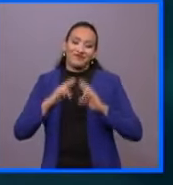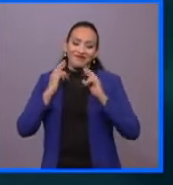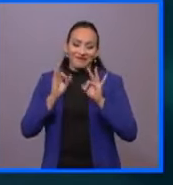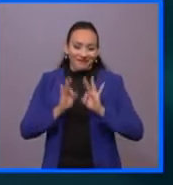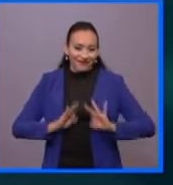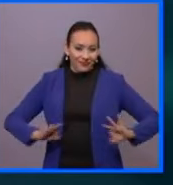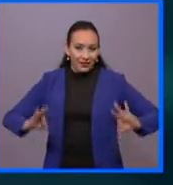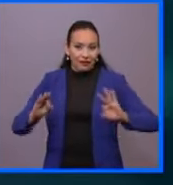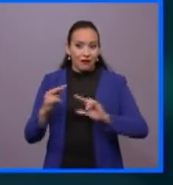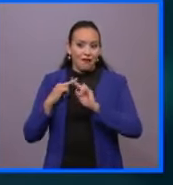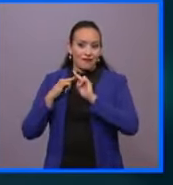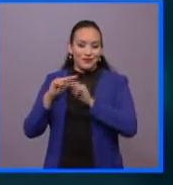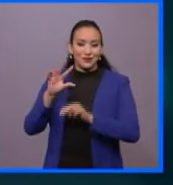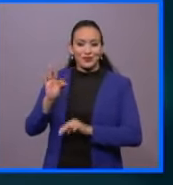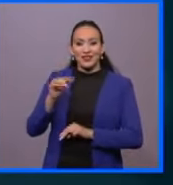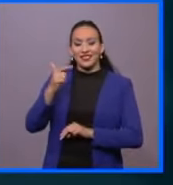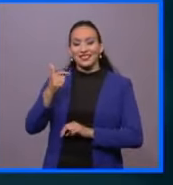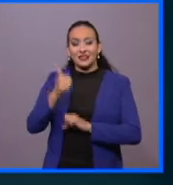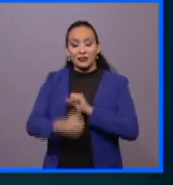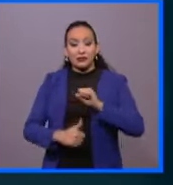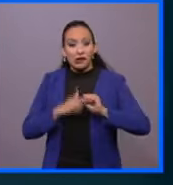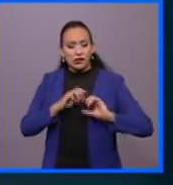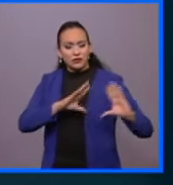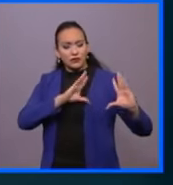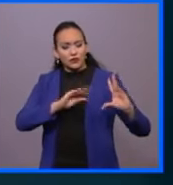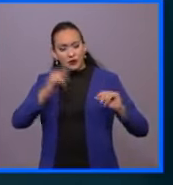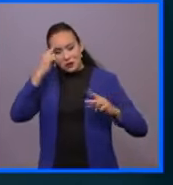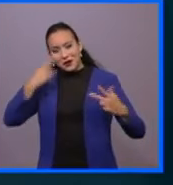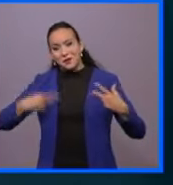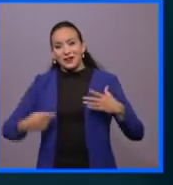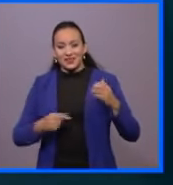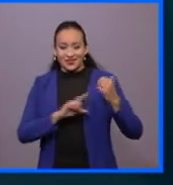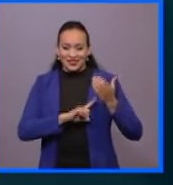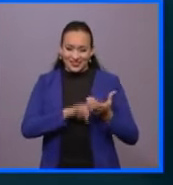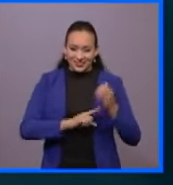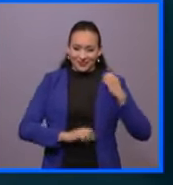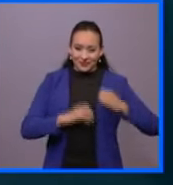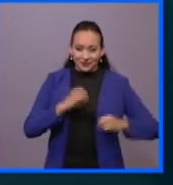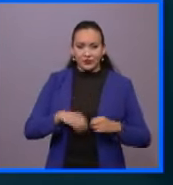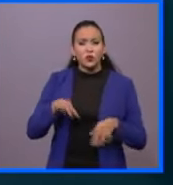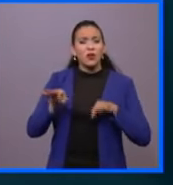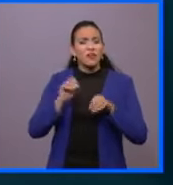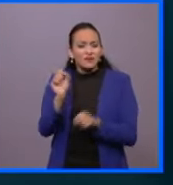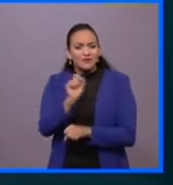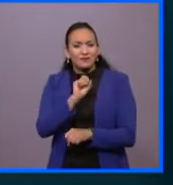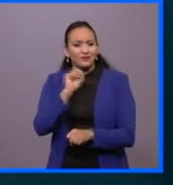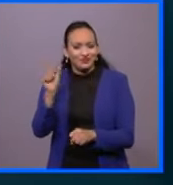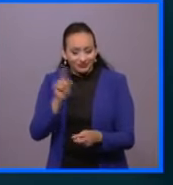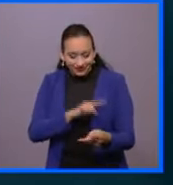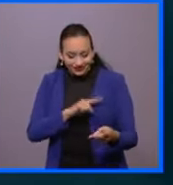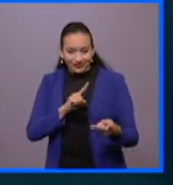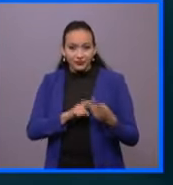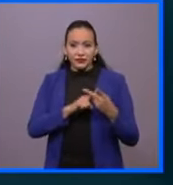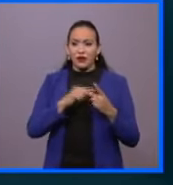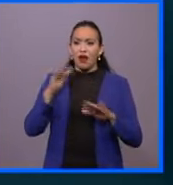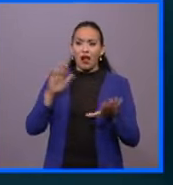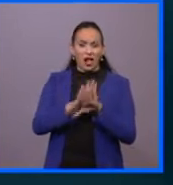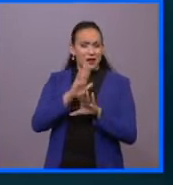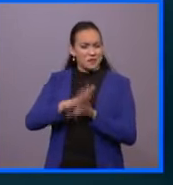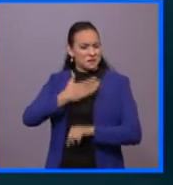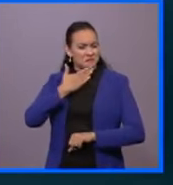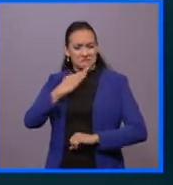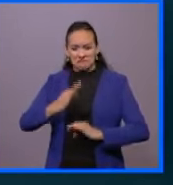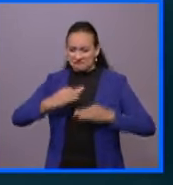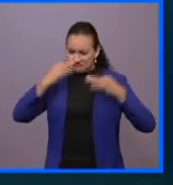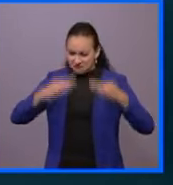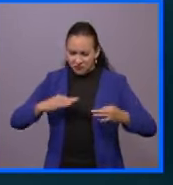47 años formando a las personas integrantes del Poder Judicial de la Federación. Un legado de excelencia, un presente de evolución y un futuro